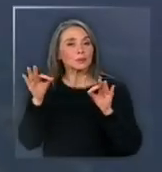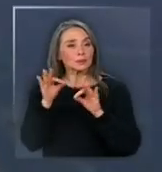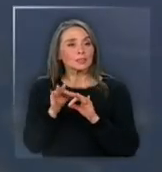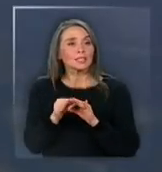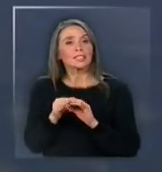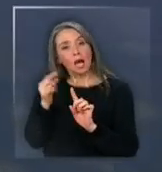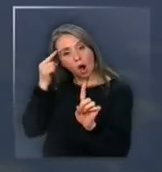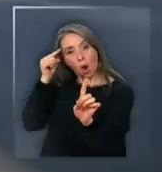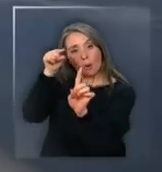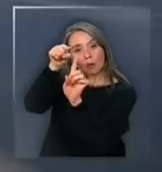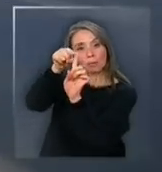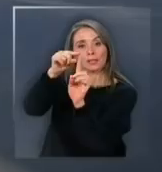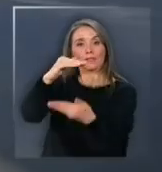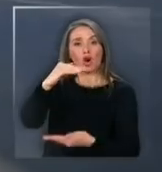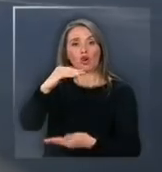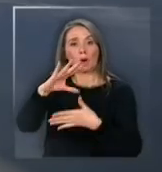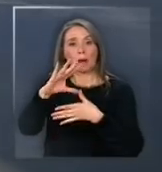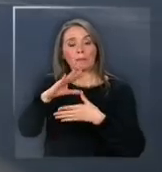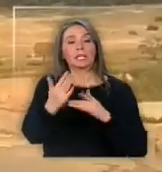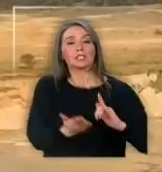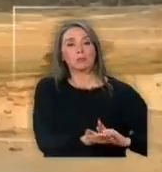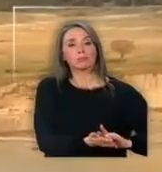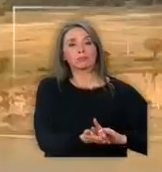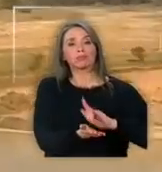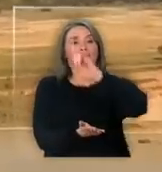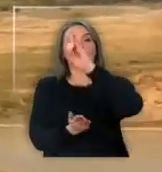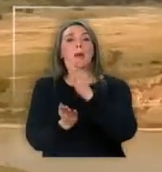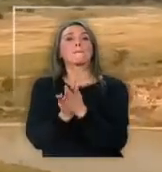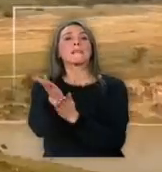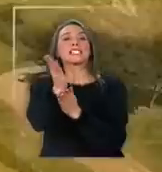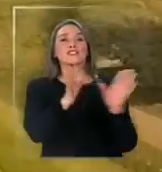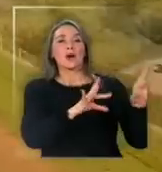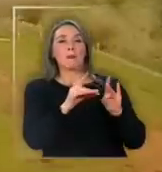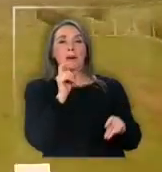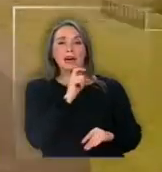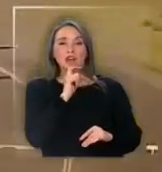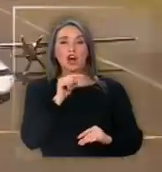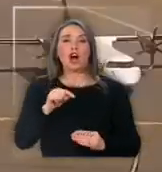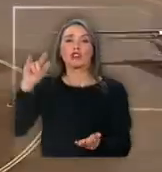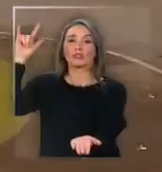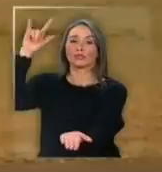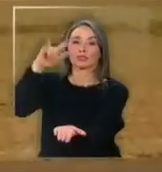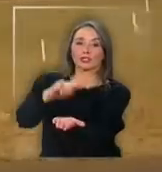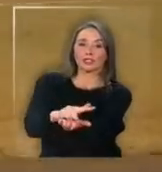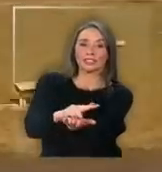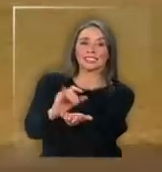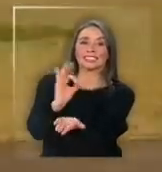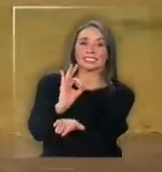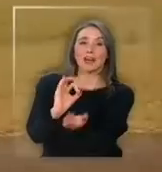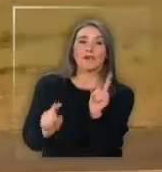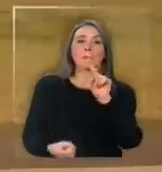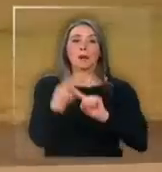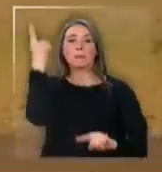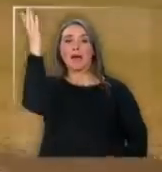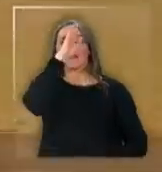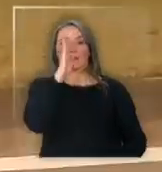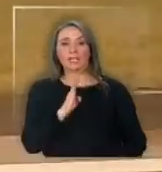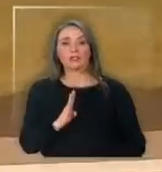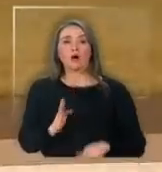La misión Copa América ya despegó para La Roja y este sábado tocó tierra por primera vez en Brasil.